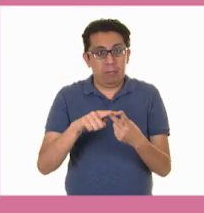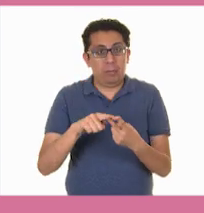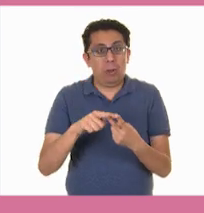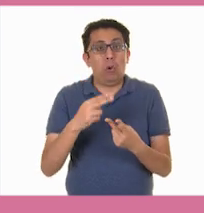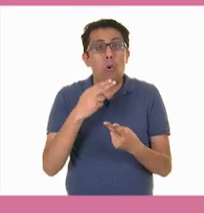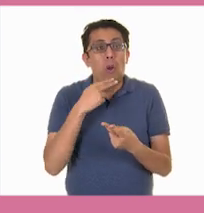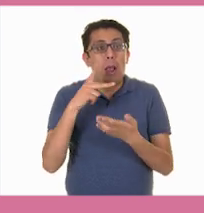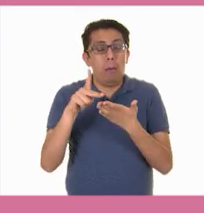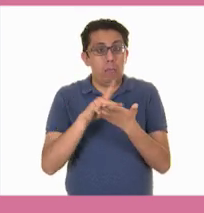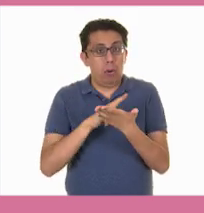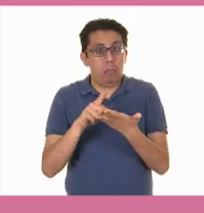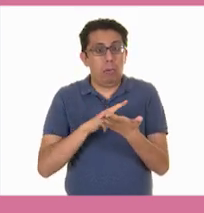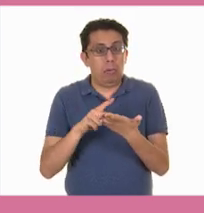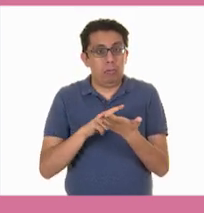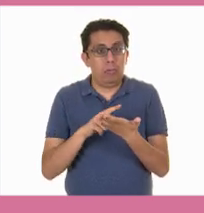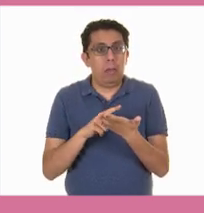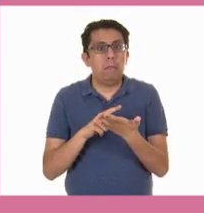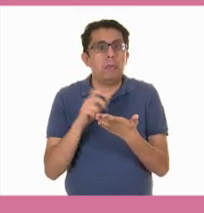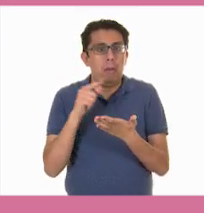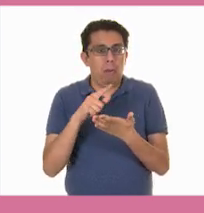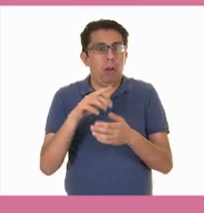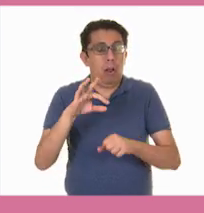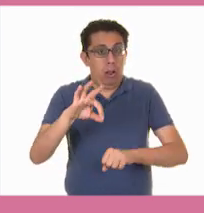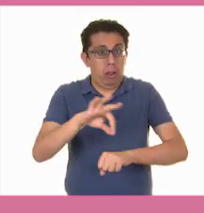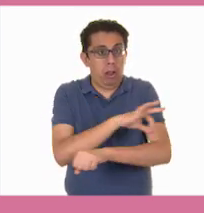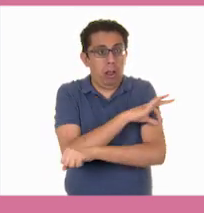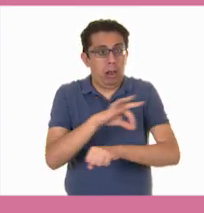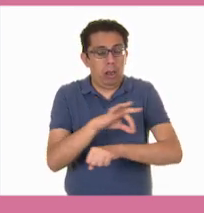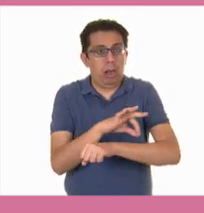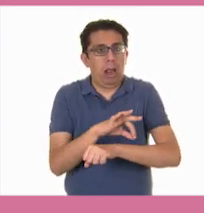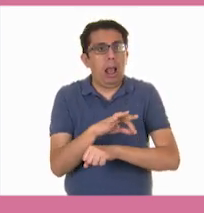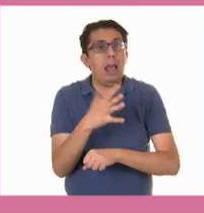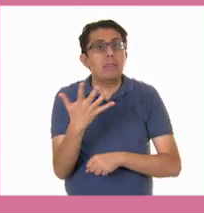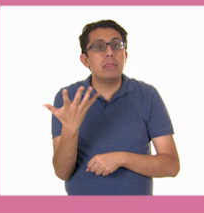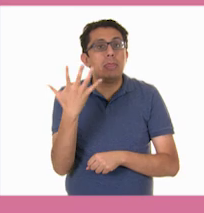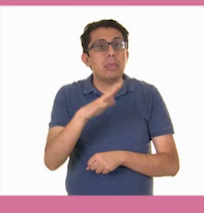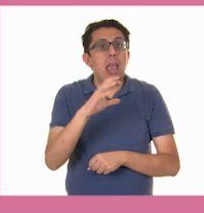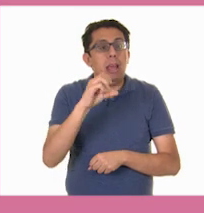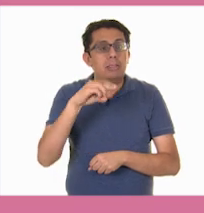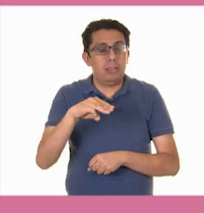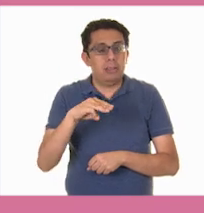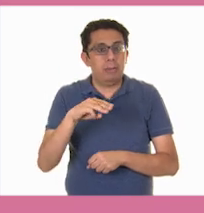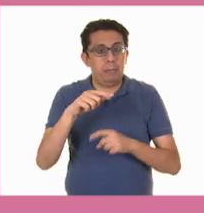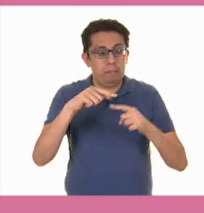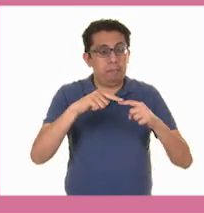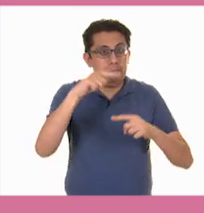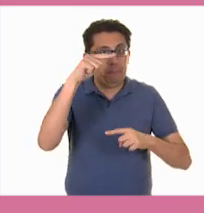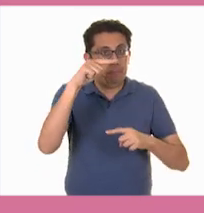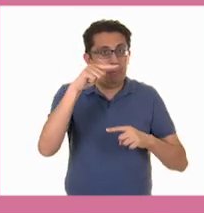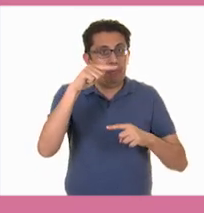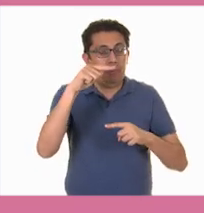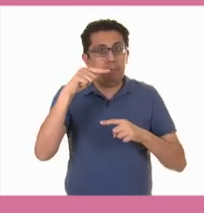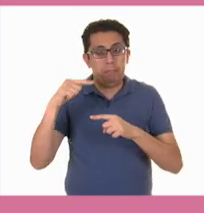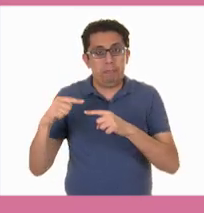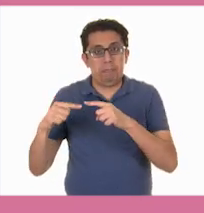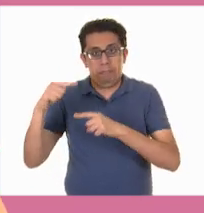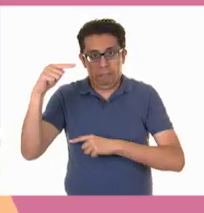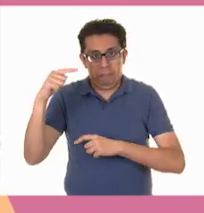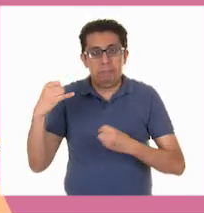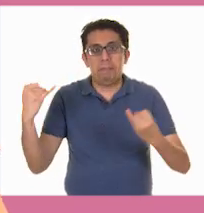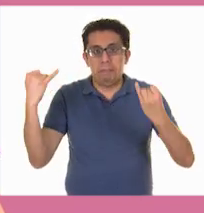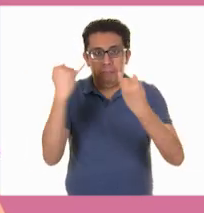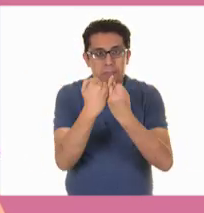el plumón o la pluma y con ayuda de la regla 10 centímetros de largo, partiendo de abajo hacia